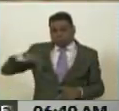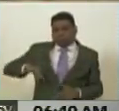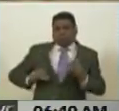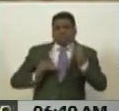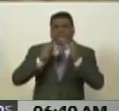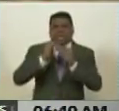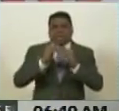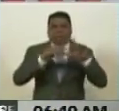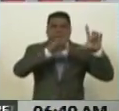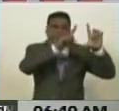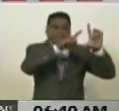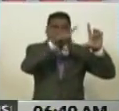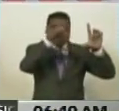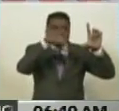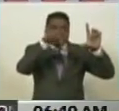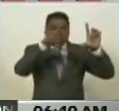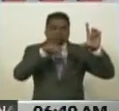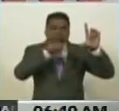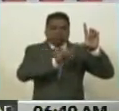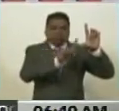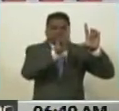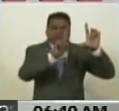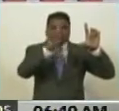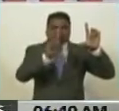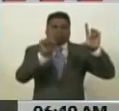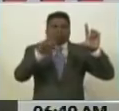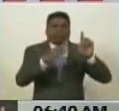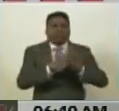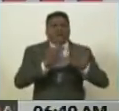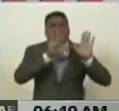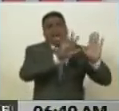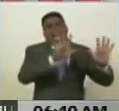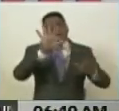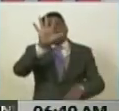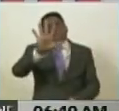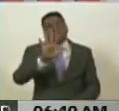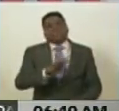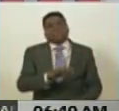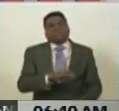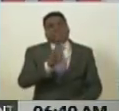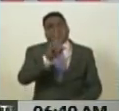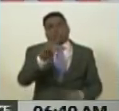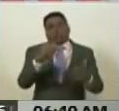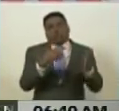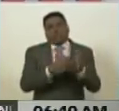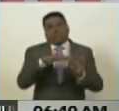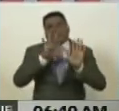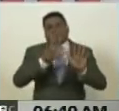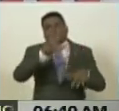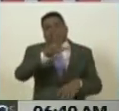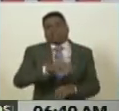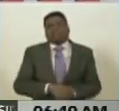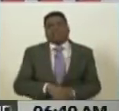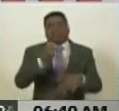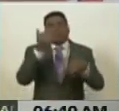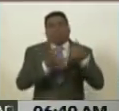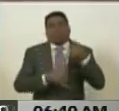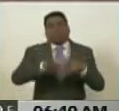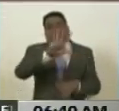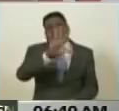se ha comportado. Los últimos incrementos son 15 incrementos que se han dado desde el año 2013. Y aquí ustedes lo pueden ver en la gráfica, el último de